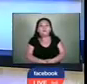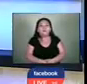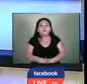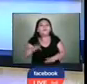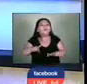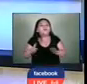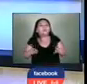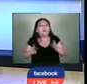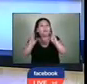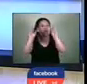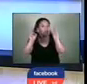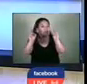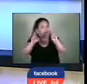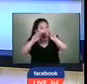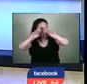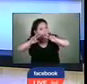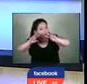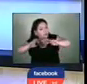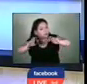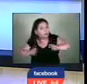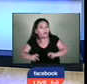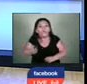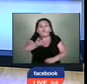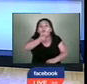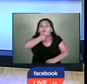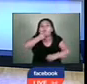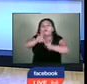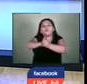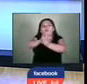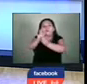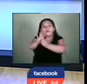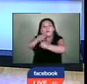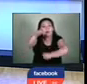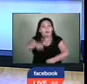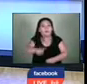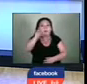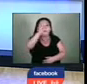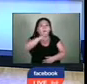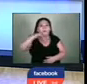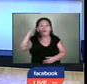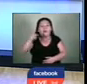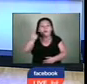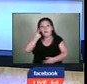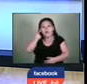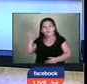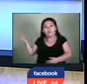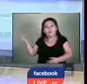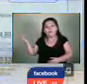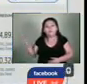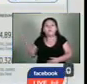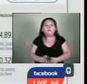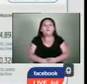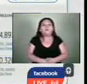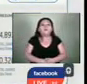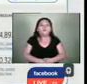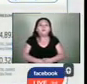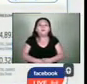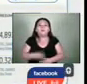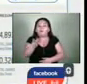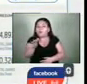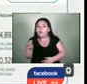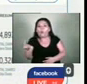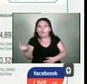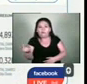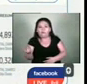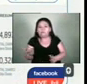Vamos ahora a revisar los casos sobre el COVID-19 en nuestro país. Ahí lo tenemos en pantalla. Esto en cuanto a las cifras